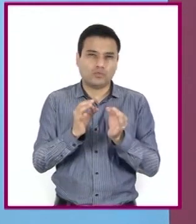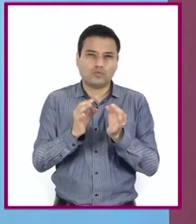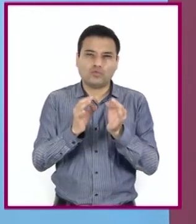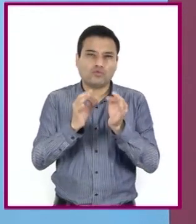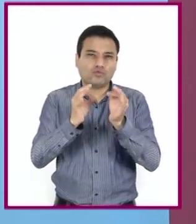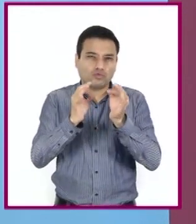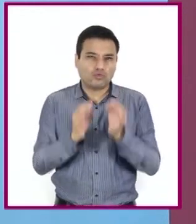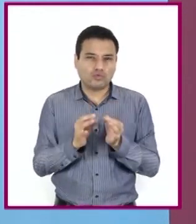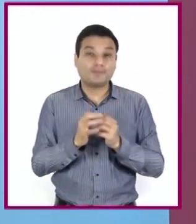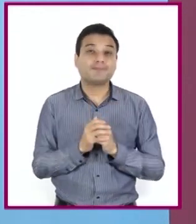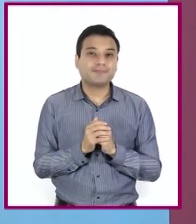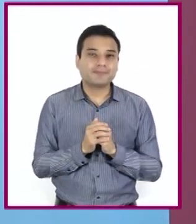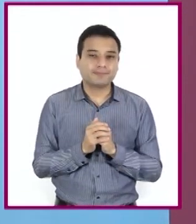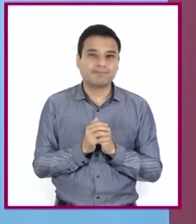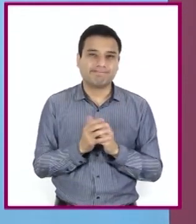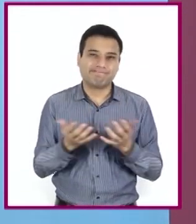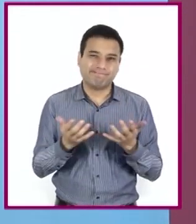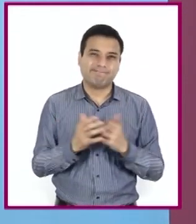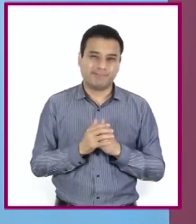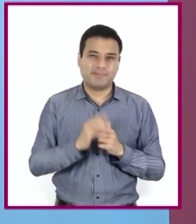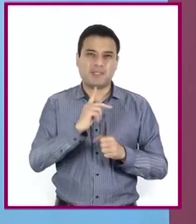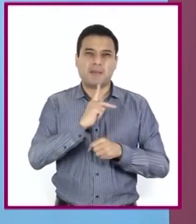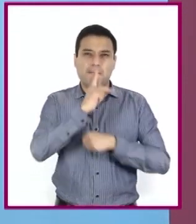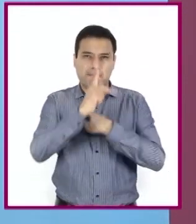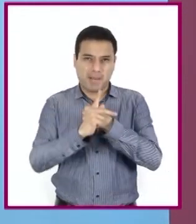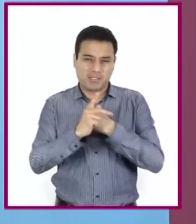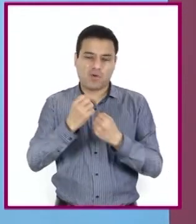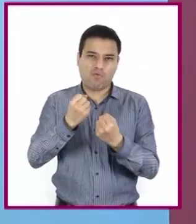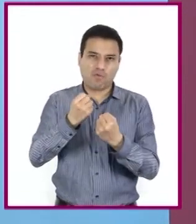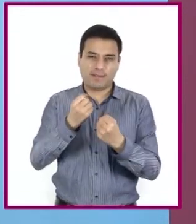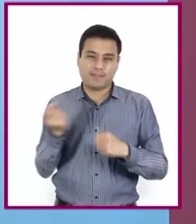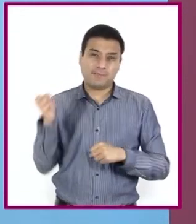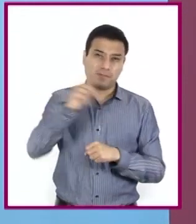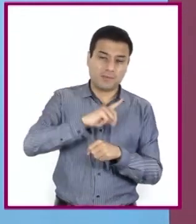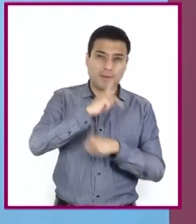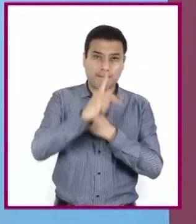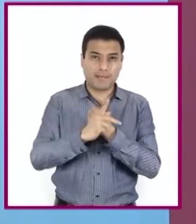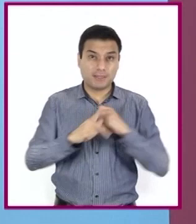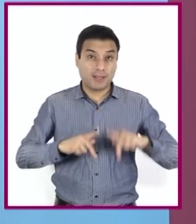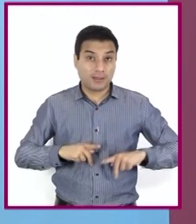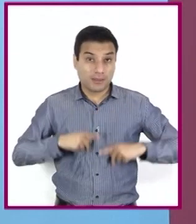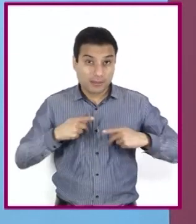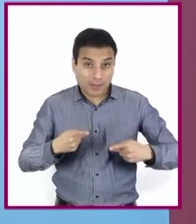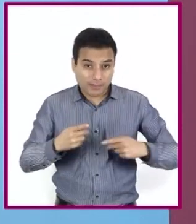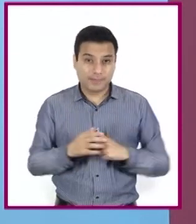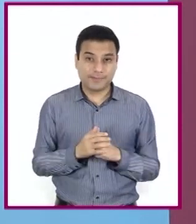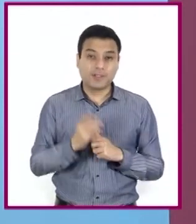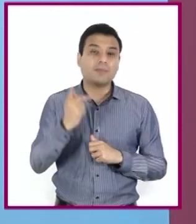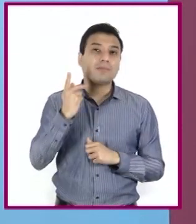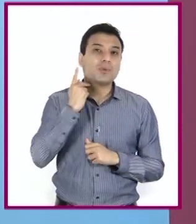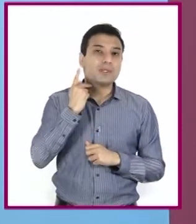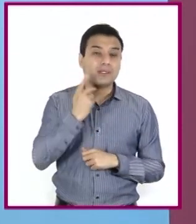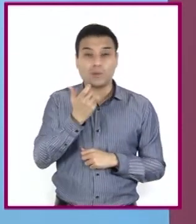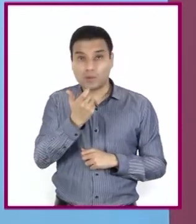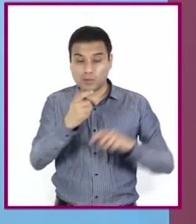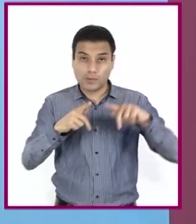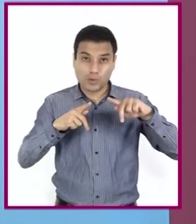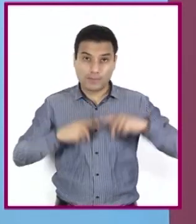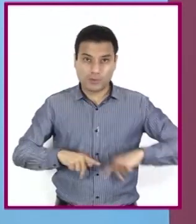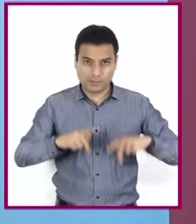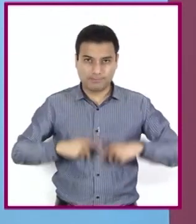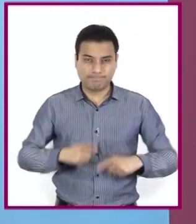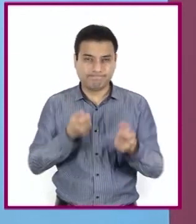la metrópoli en el ámbito político, económico y social a través de las